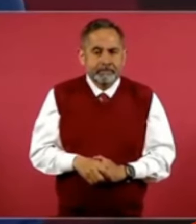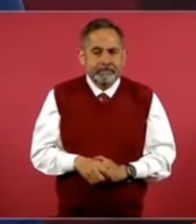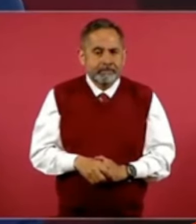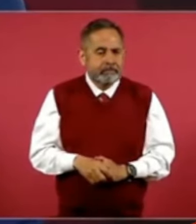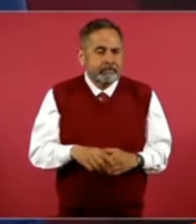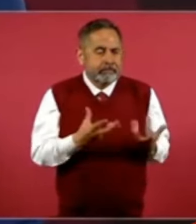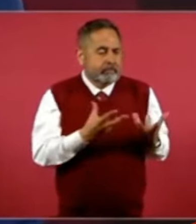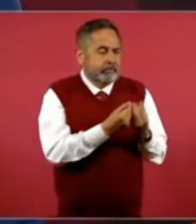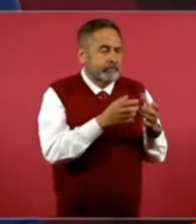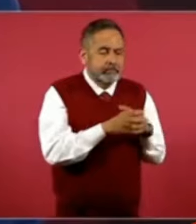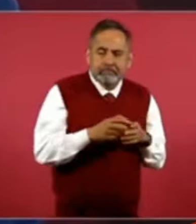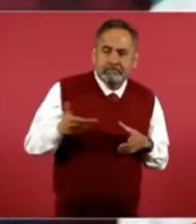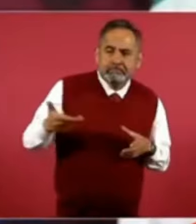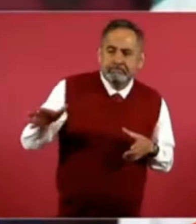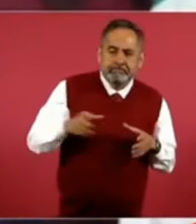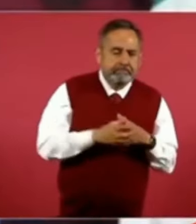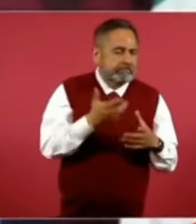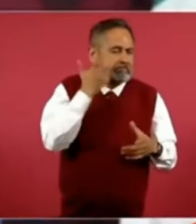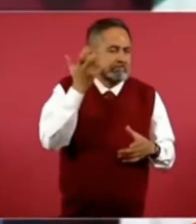sectario, faccioso,